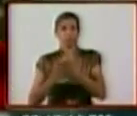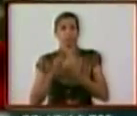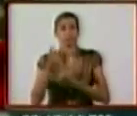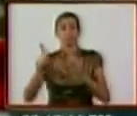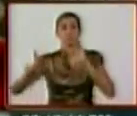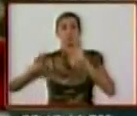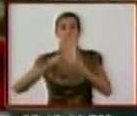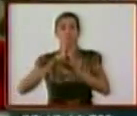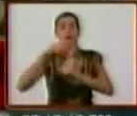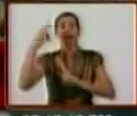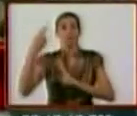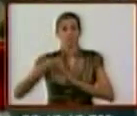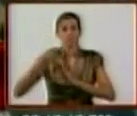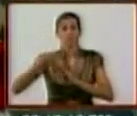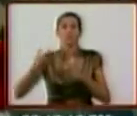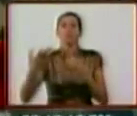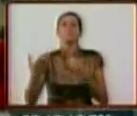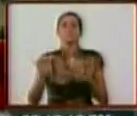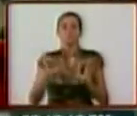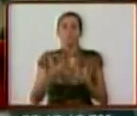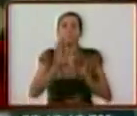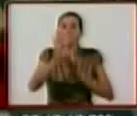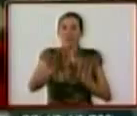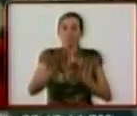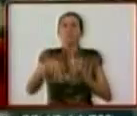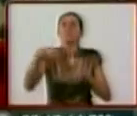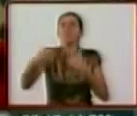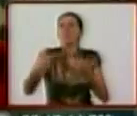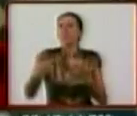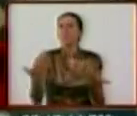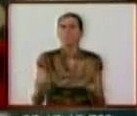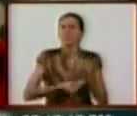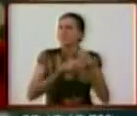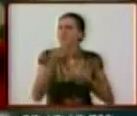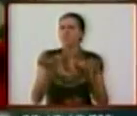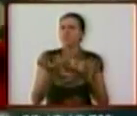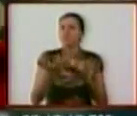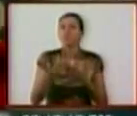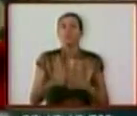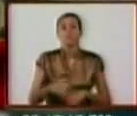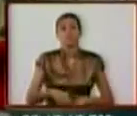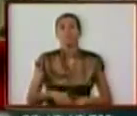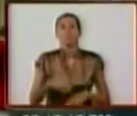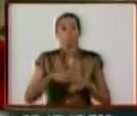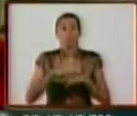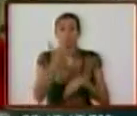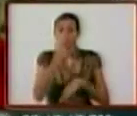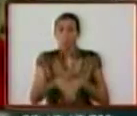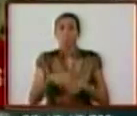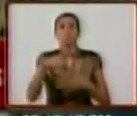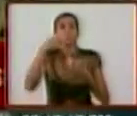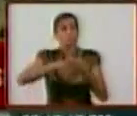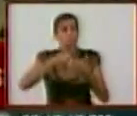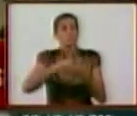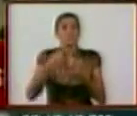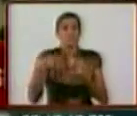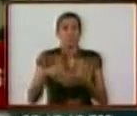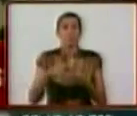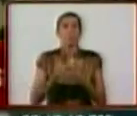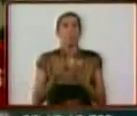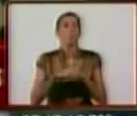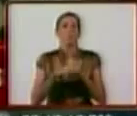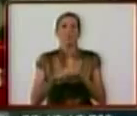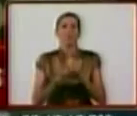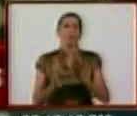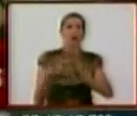ley habilitante como paso siguiente a esta lucha que enfrenta el acaparamiento y la